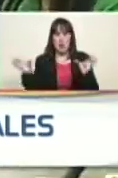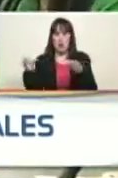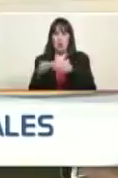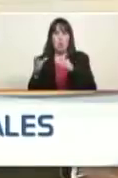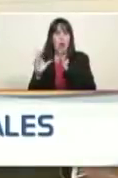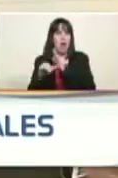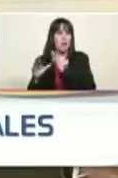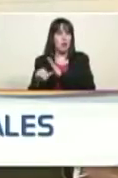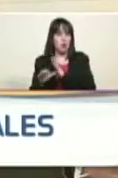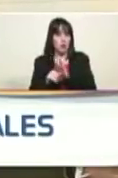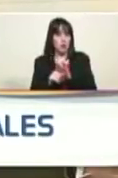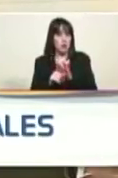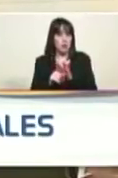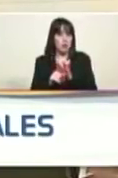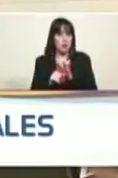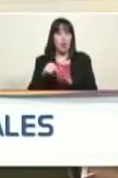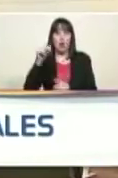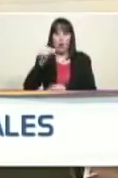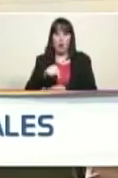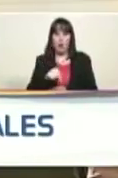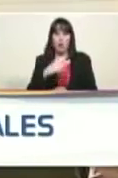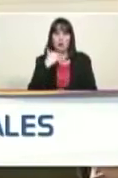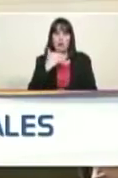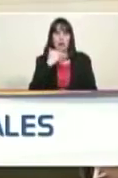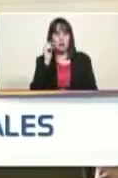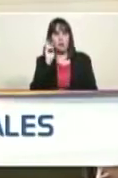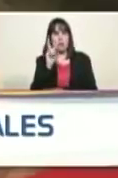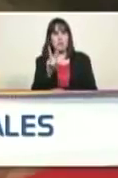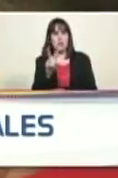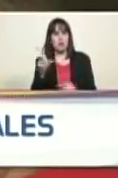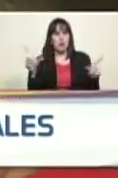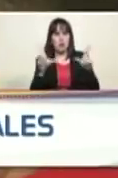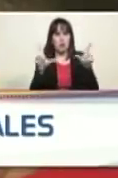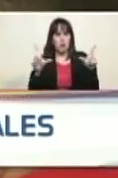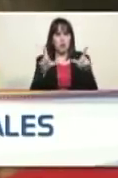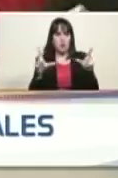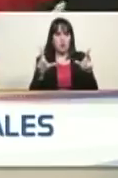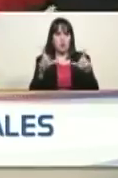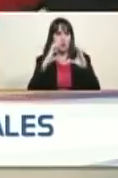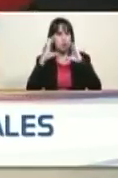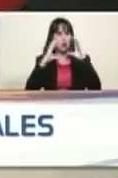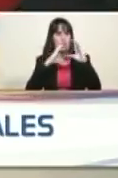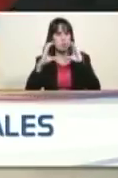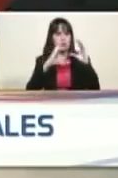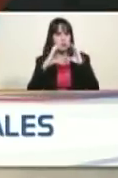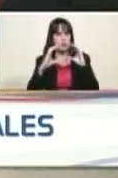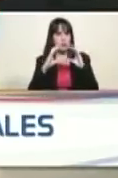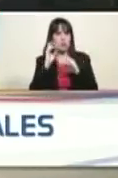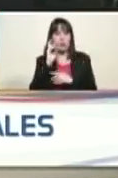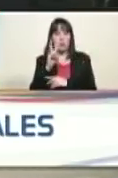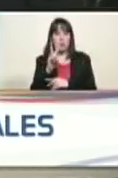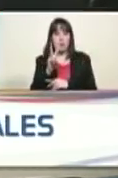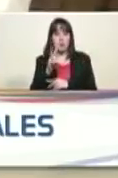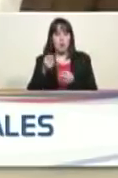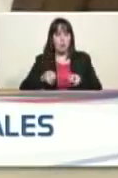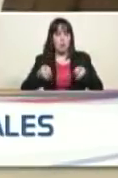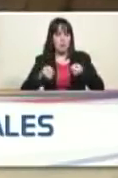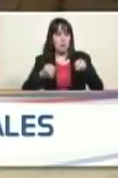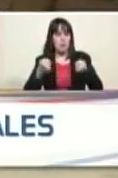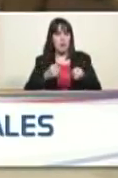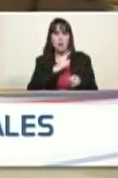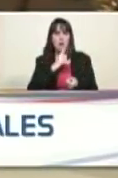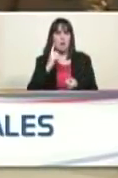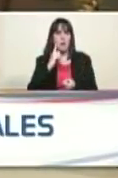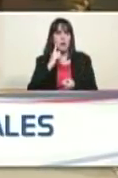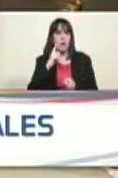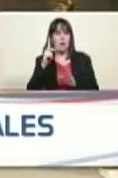ladrones. Hoy hay un caso que he visto por los medios de comunicación y por las redes. El caso de un supermercado llamado Plan